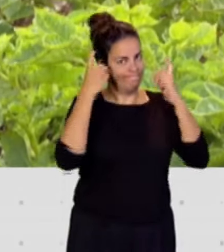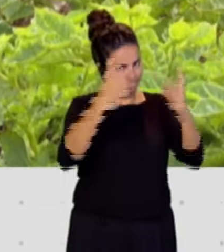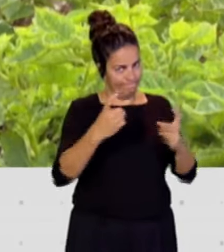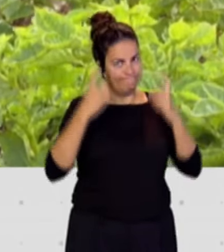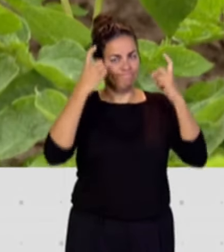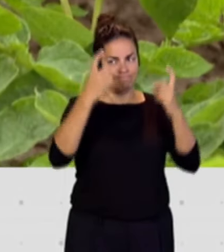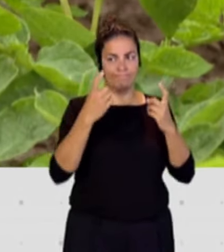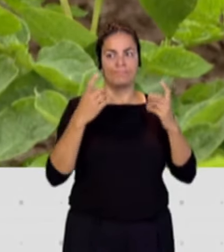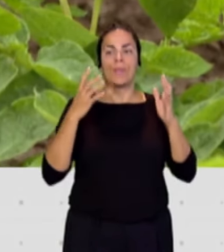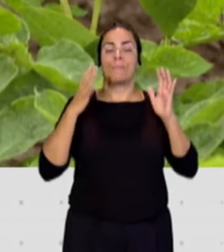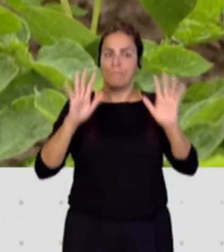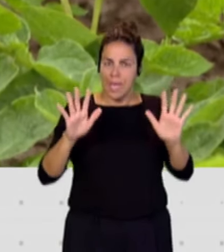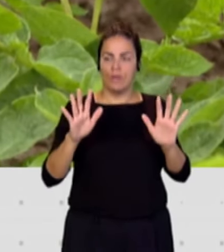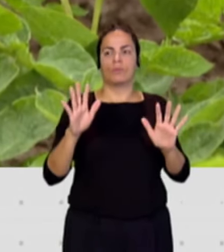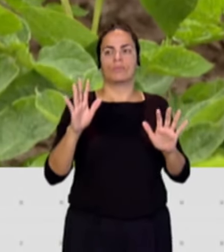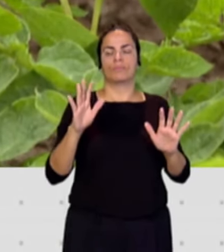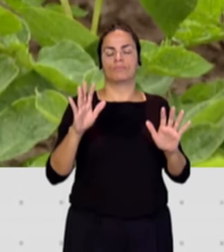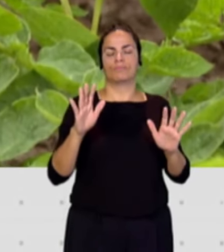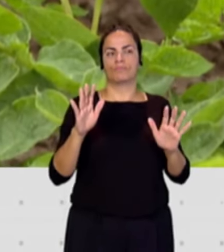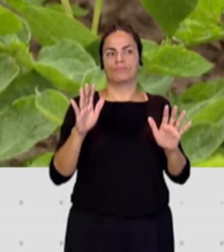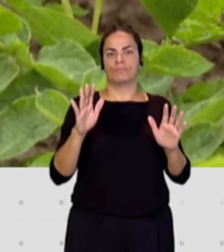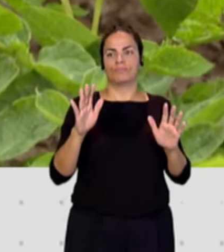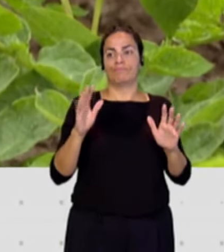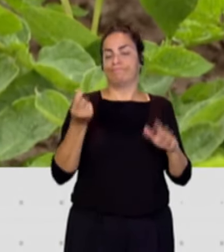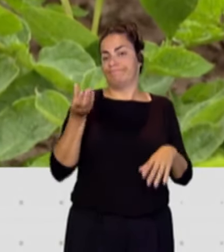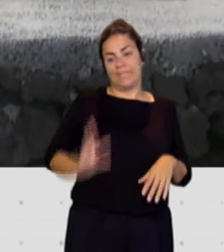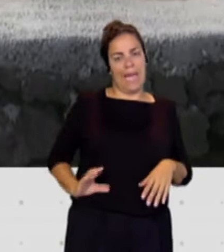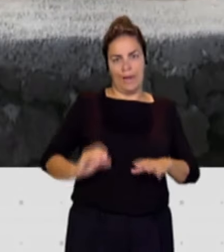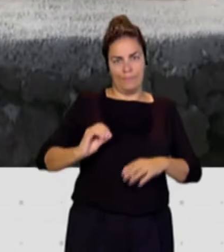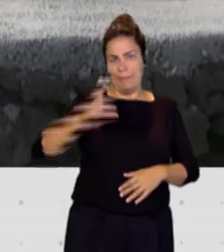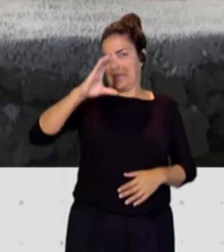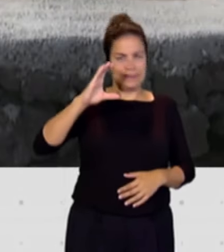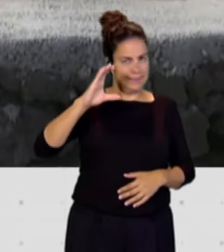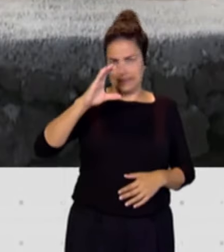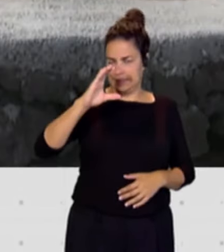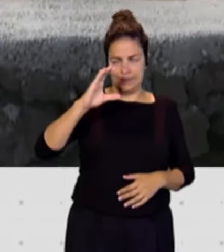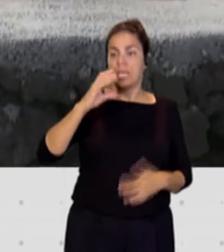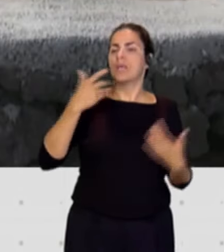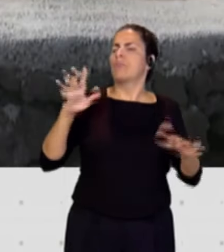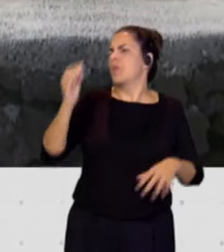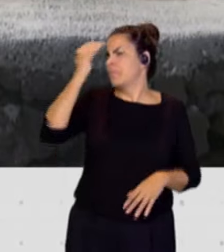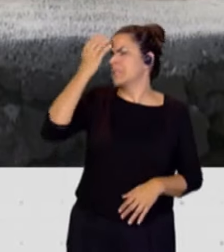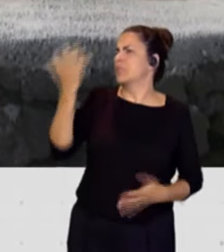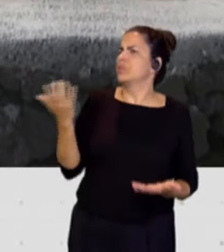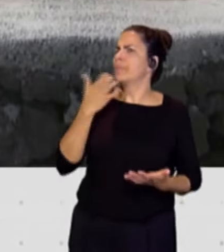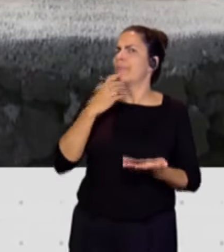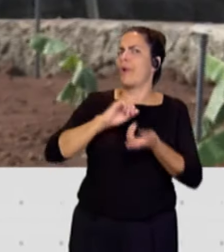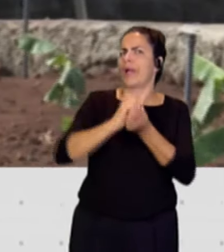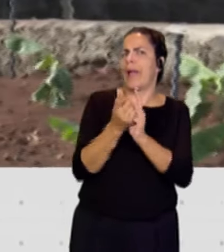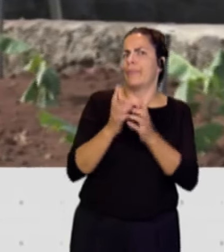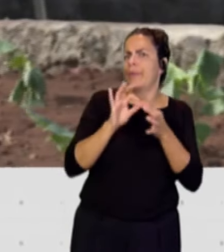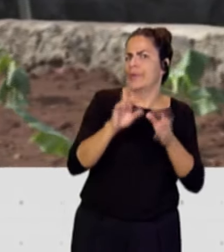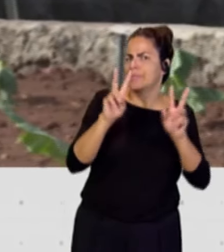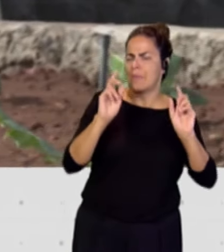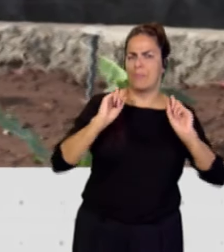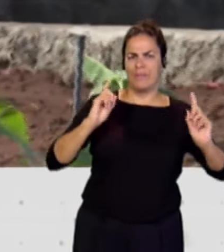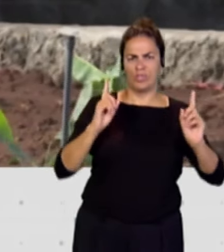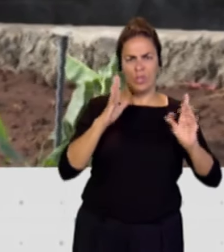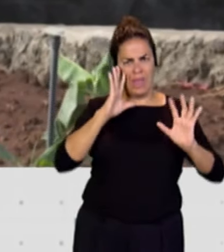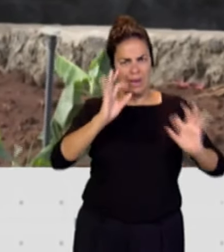produzca ningún incremento del coste salarial Y estos cambios que tendrían que ver por ejemplo con prevención de riesgos laborales prevención de riesgo